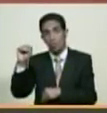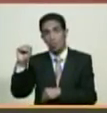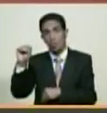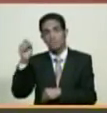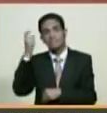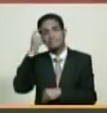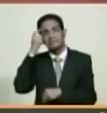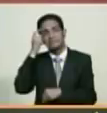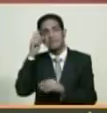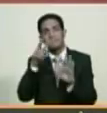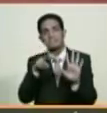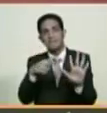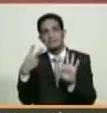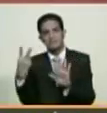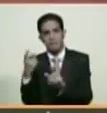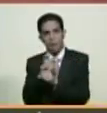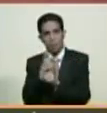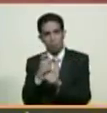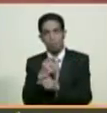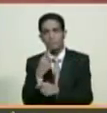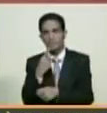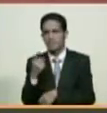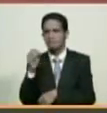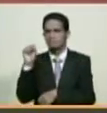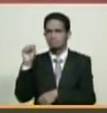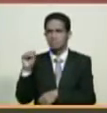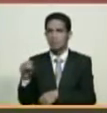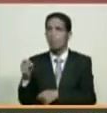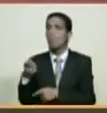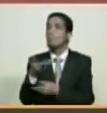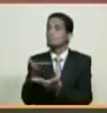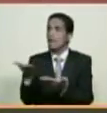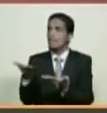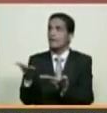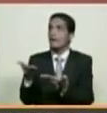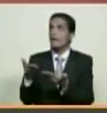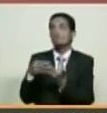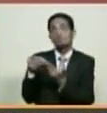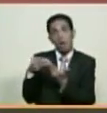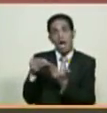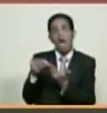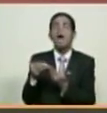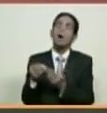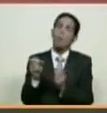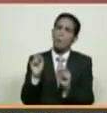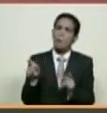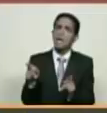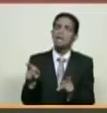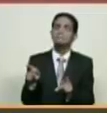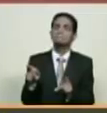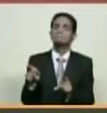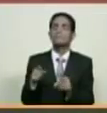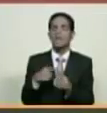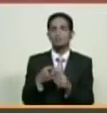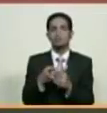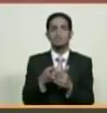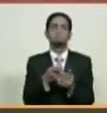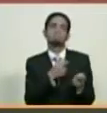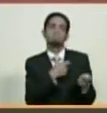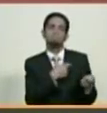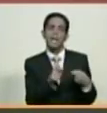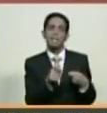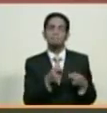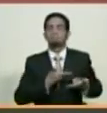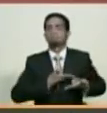17 de agosto, le dijo, sí va, ustedes dolarizaron los precios, sí va. Por eso la subasta del DICON arrancó